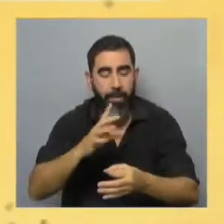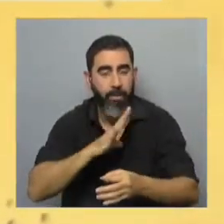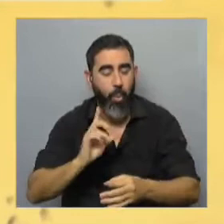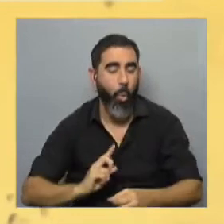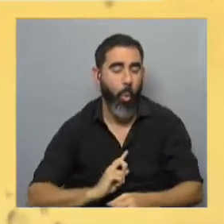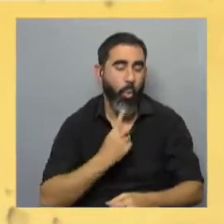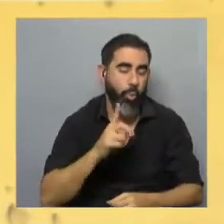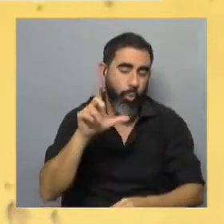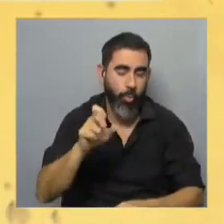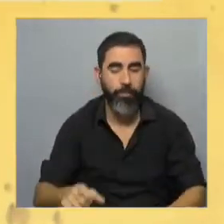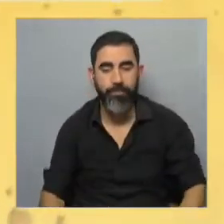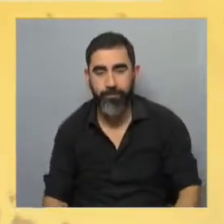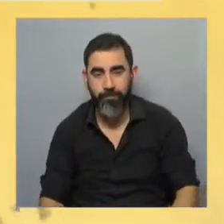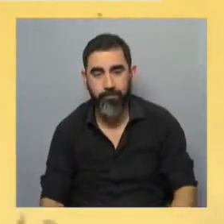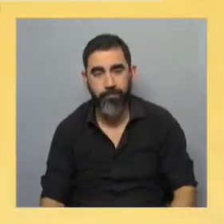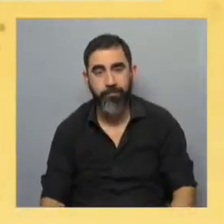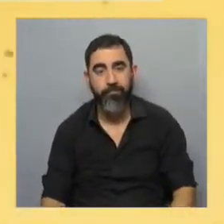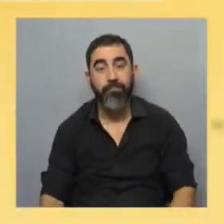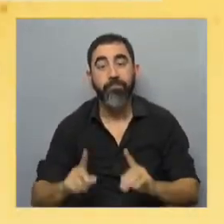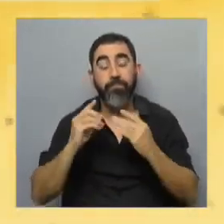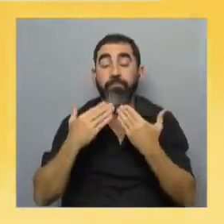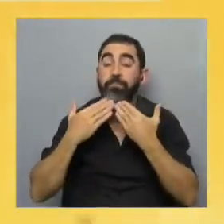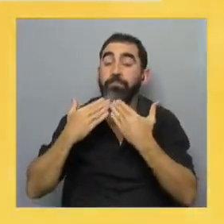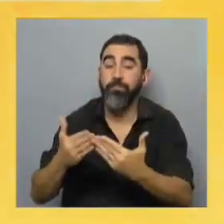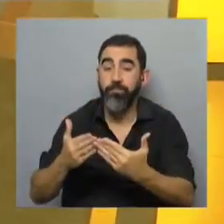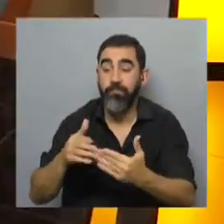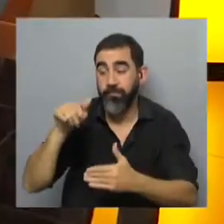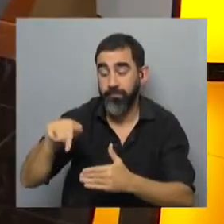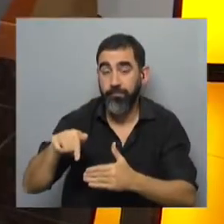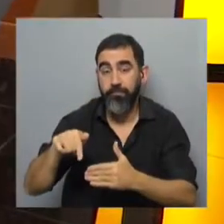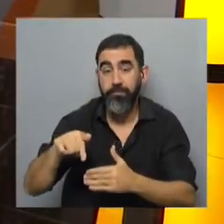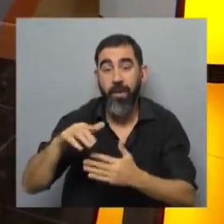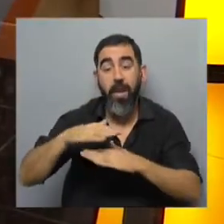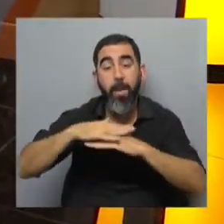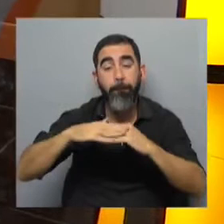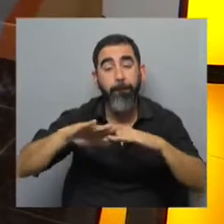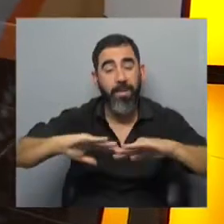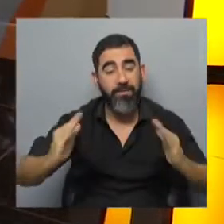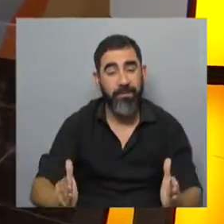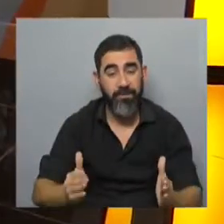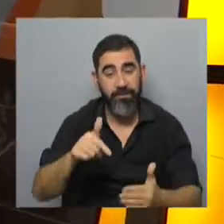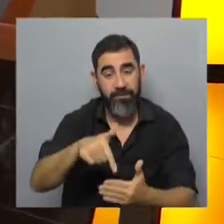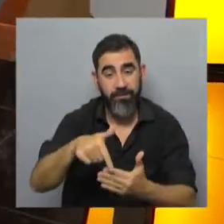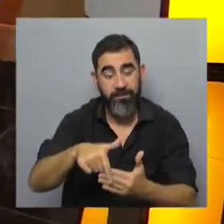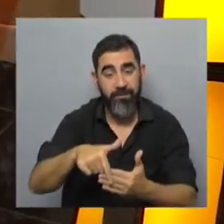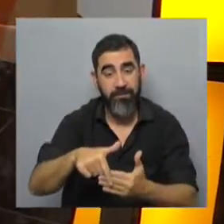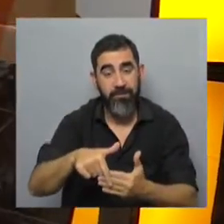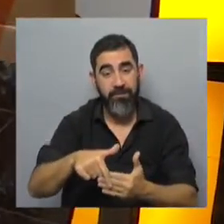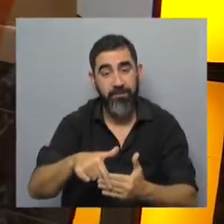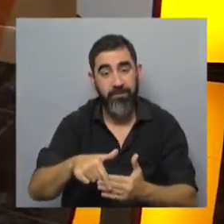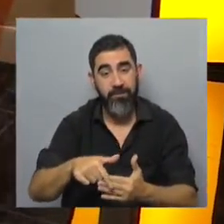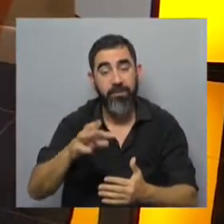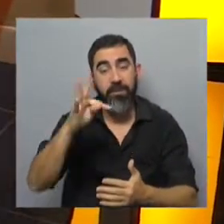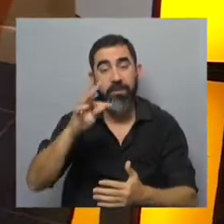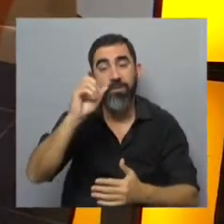honor para, vamos, mí. Vamos a agradecer el que tenemos aquí en el centro de la mesa baja. Este era, perdón. Este es el